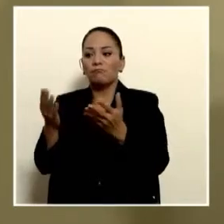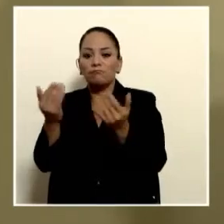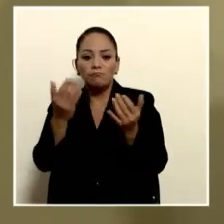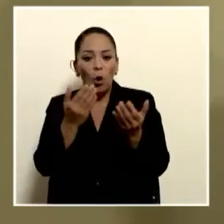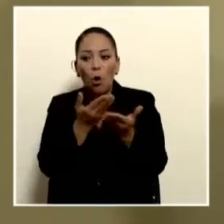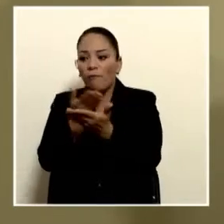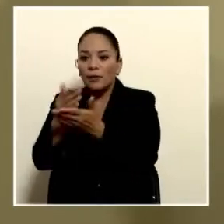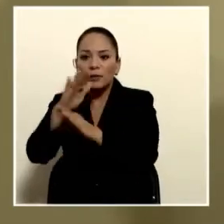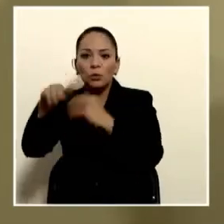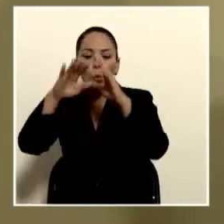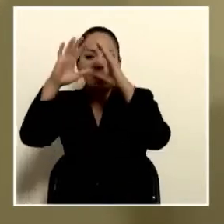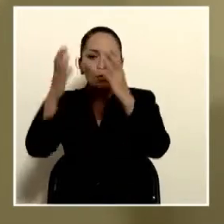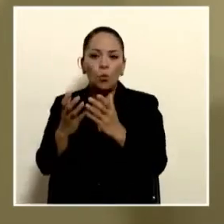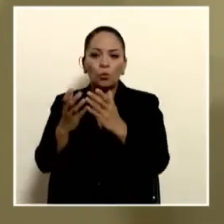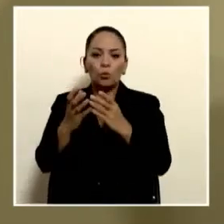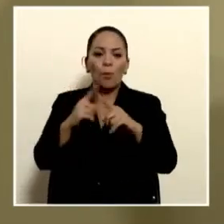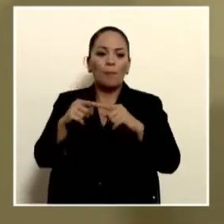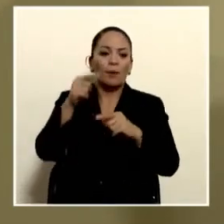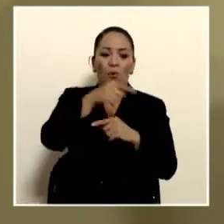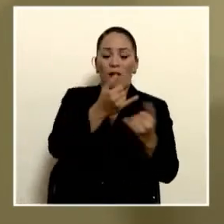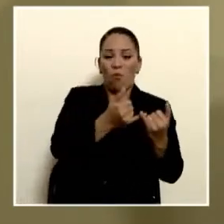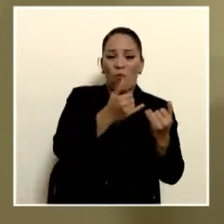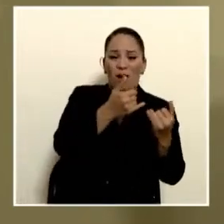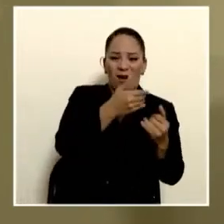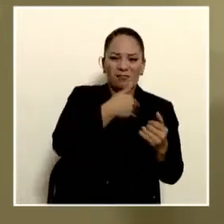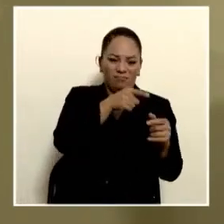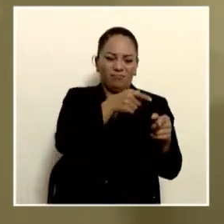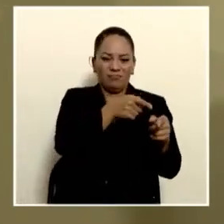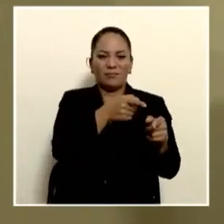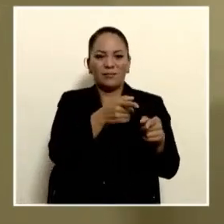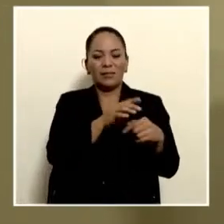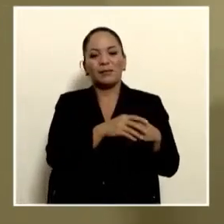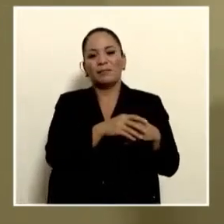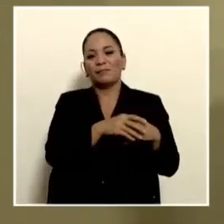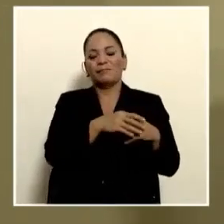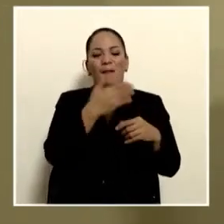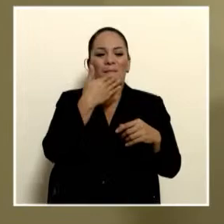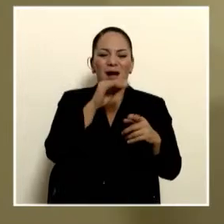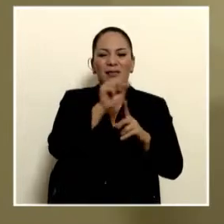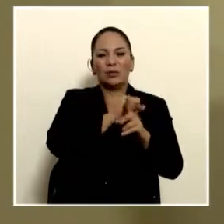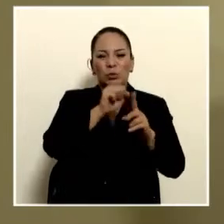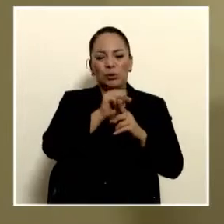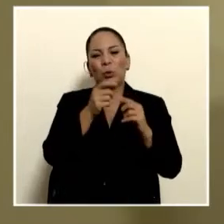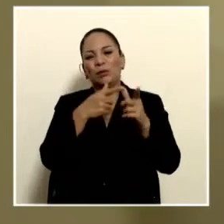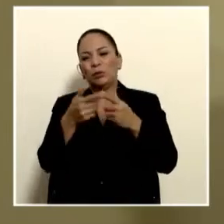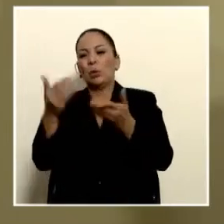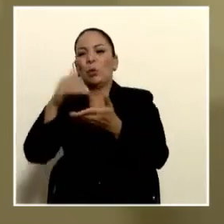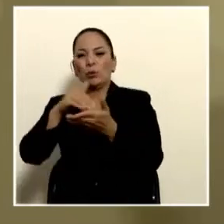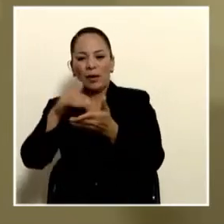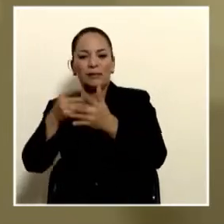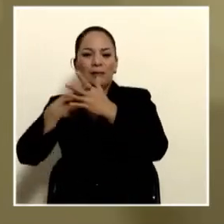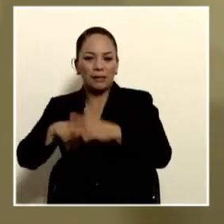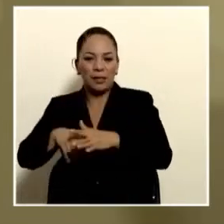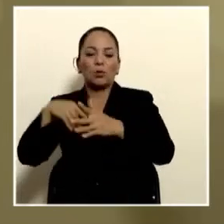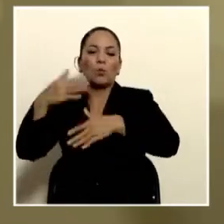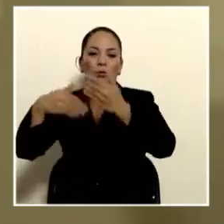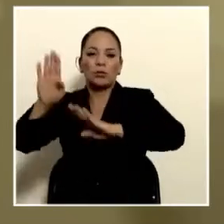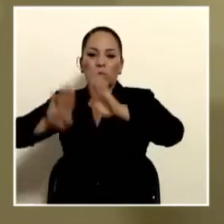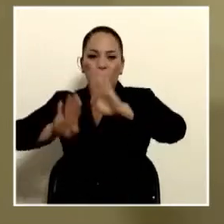apelaron y de ahí se la ganó y hoy estamos en base cero otra vez. Es decir, hoy estamos como iniciando el proceso de